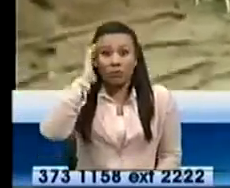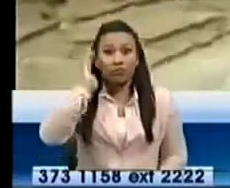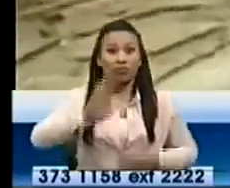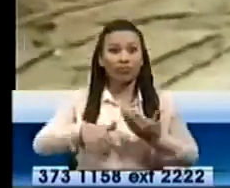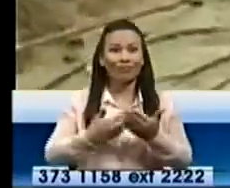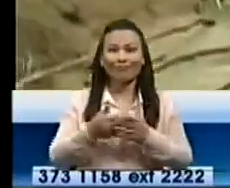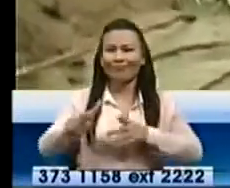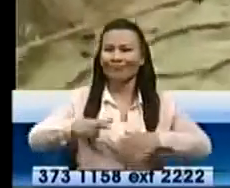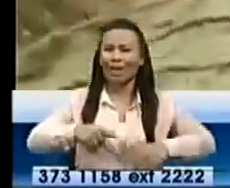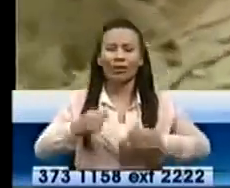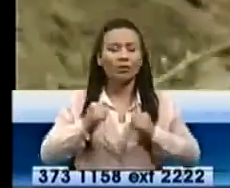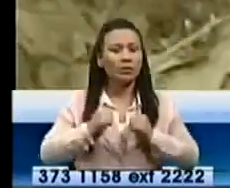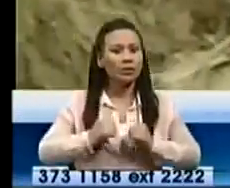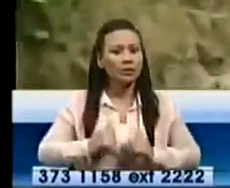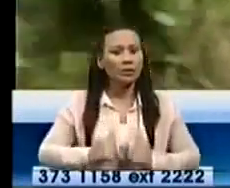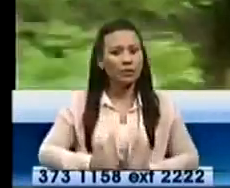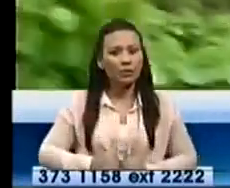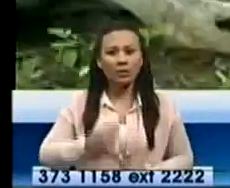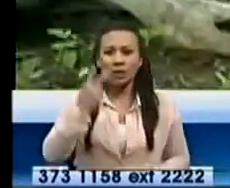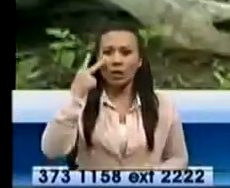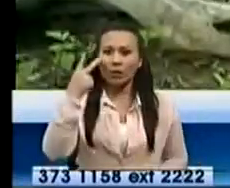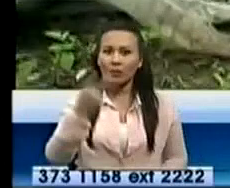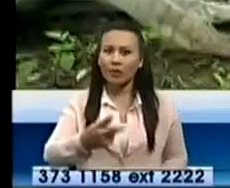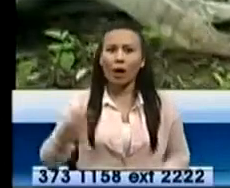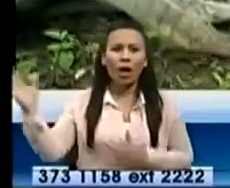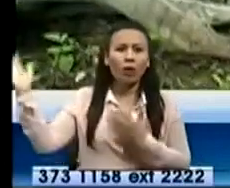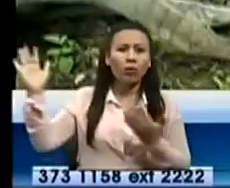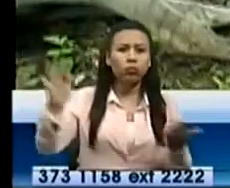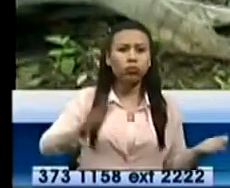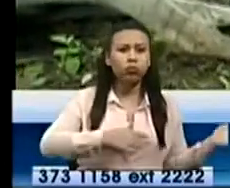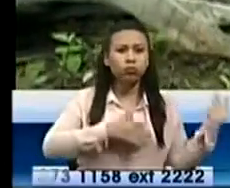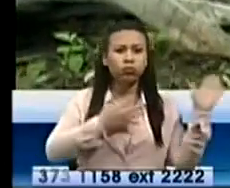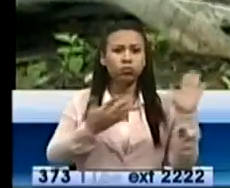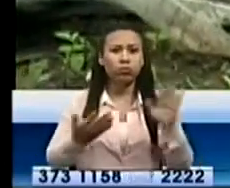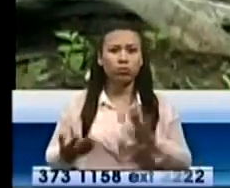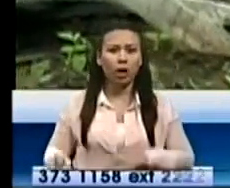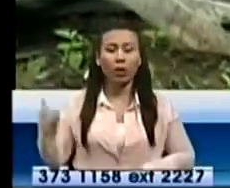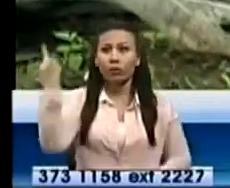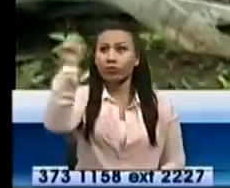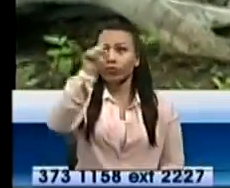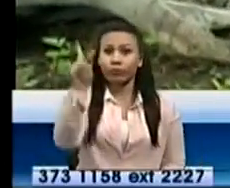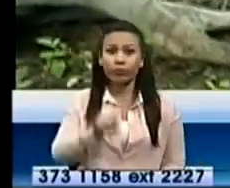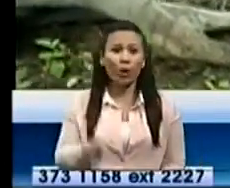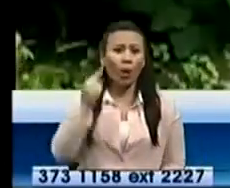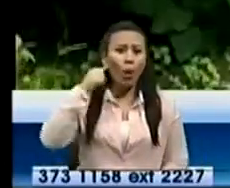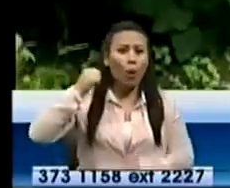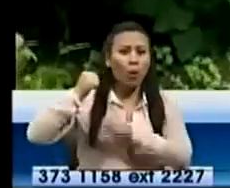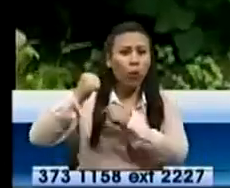fue una tristeza de esto del viento, los